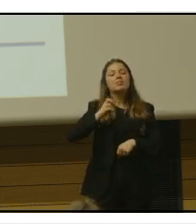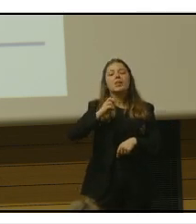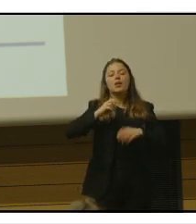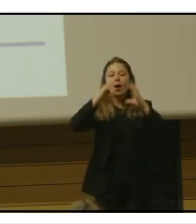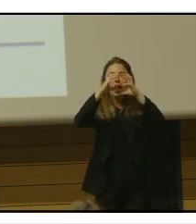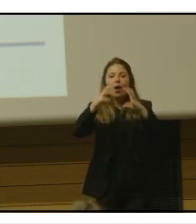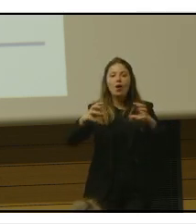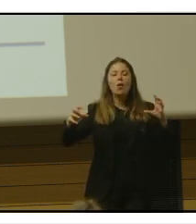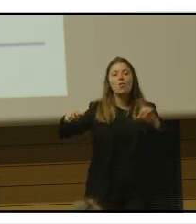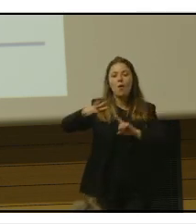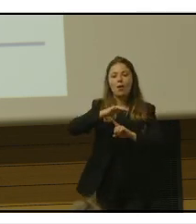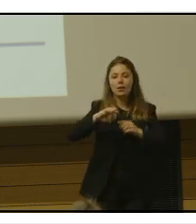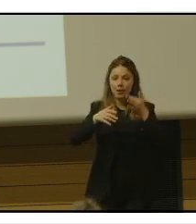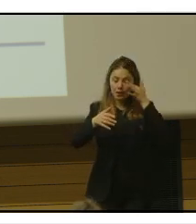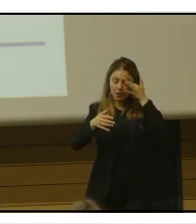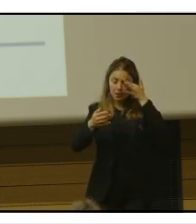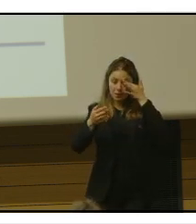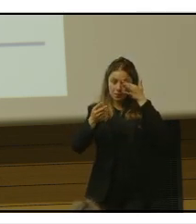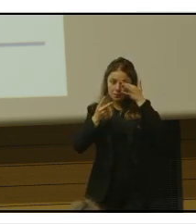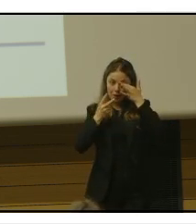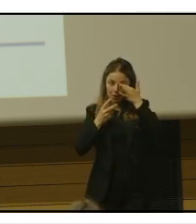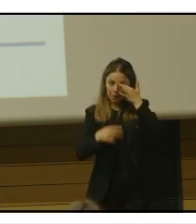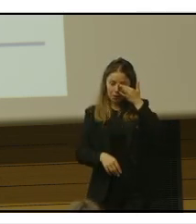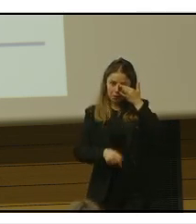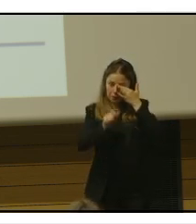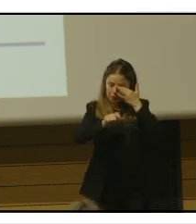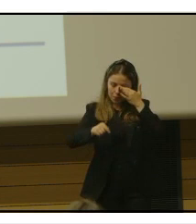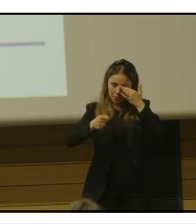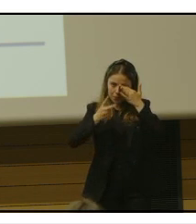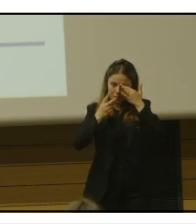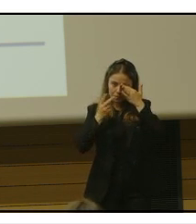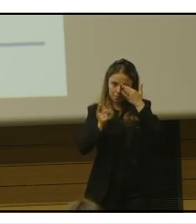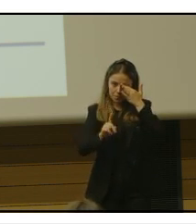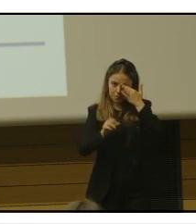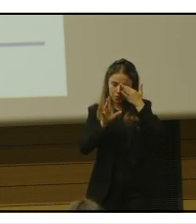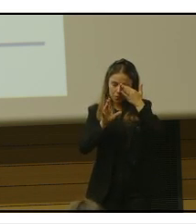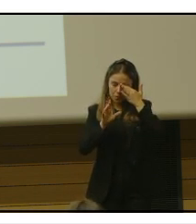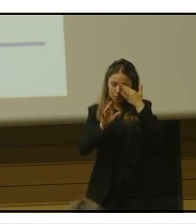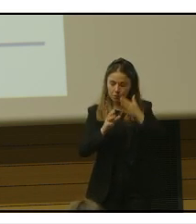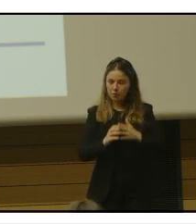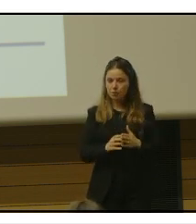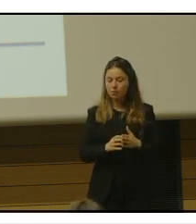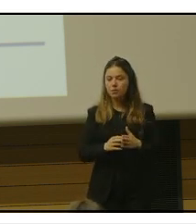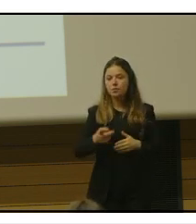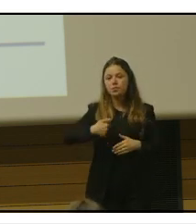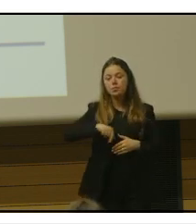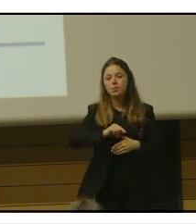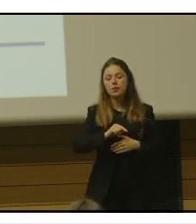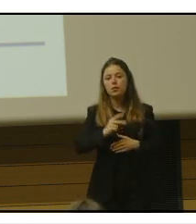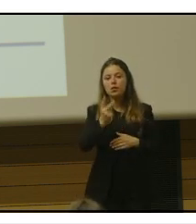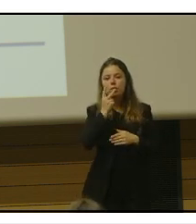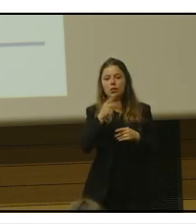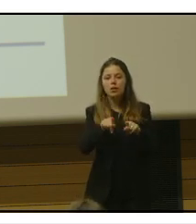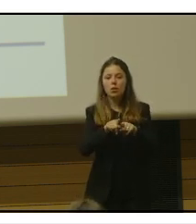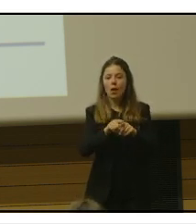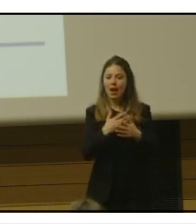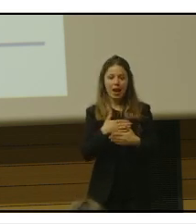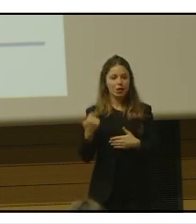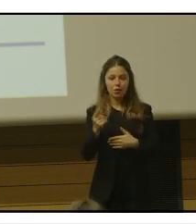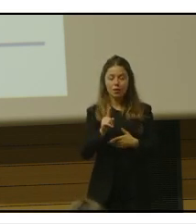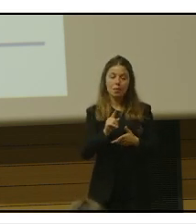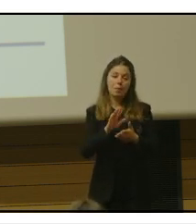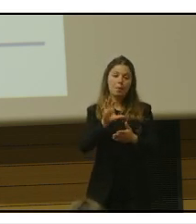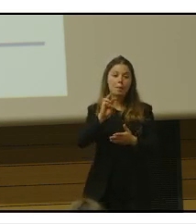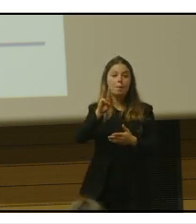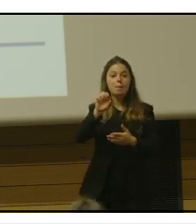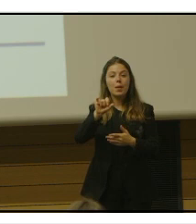tabaco. Realmente nosotros, bueno, pues las personas que no fumamos, lo que somos unos fumadores totalmente involuntarios, sí, pasivos. Hay